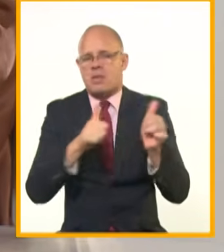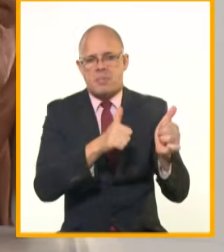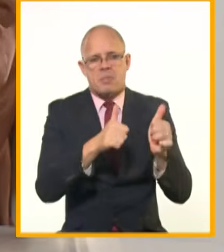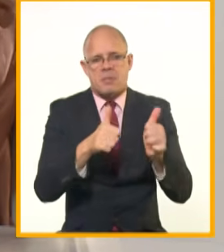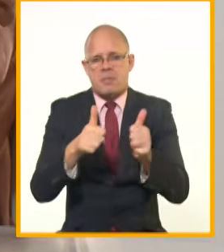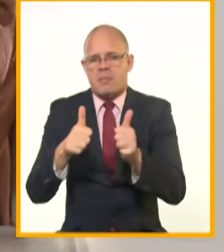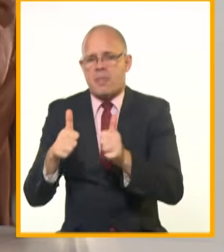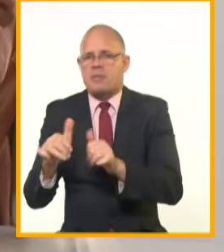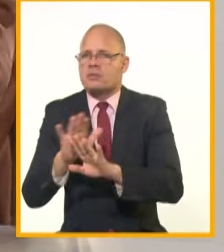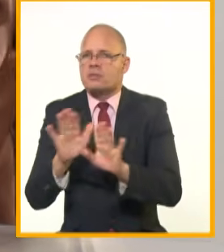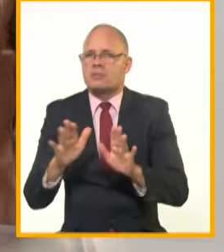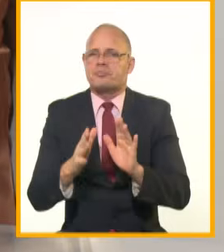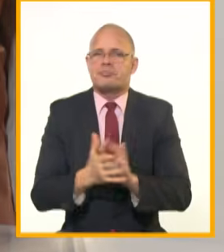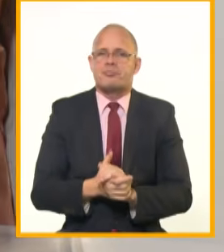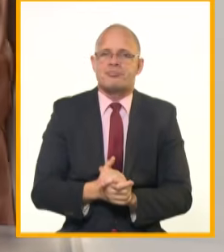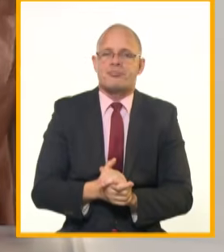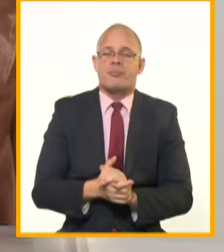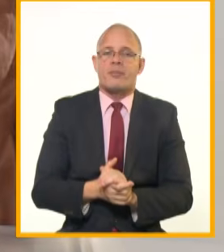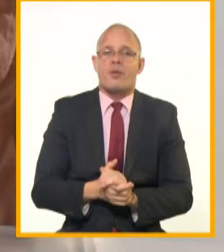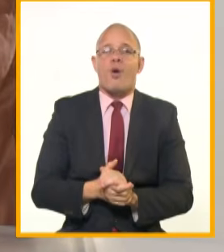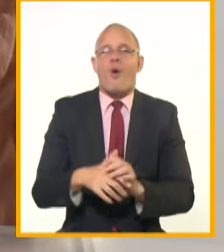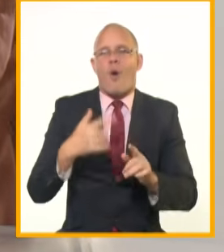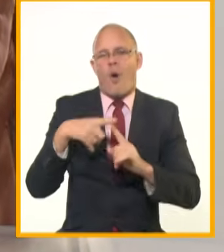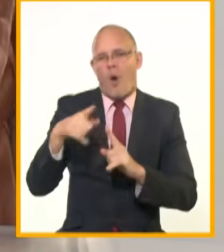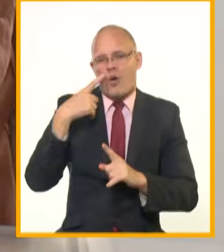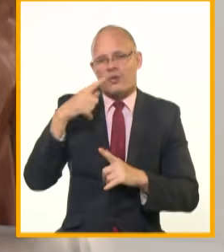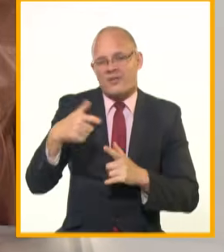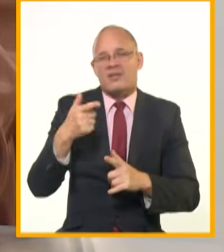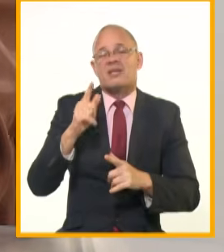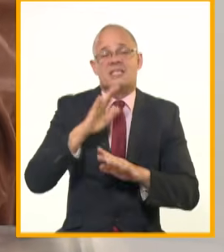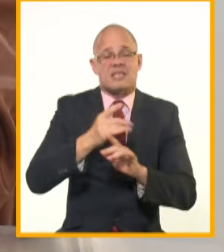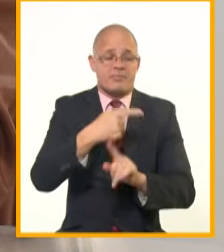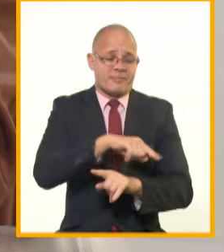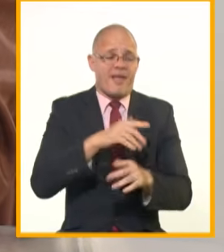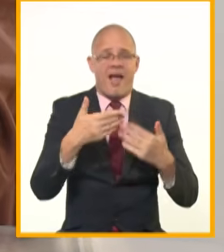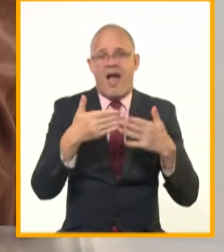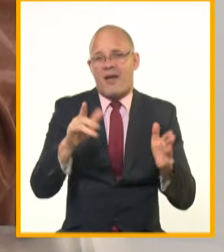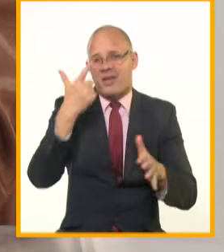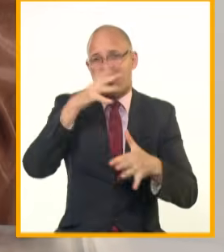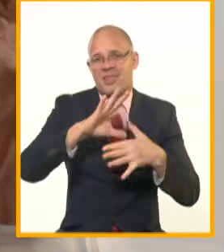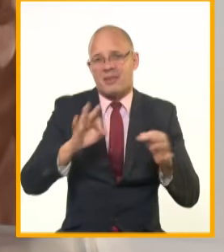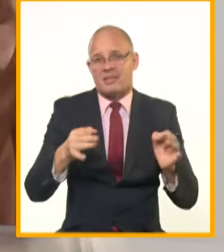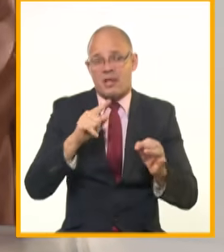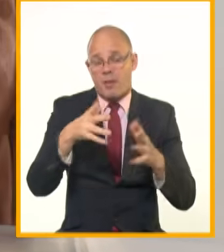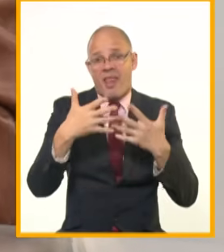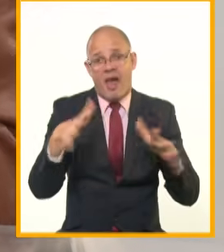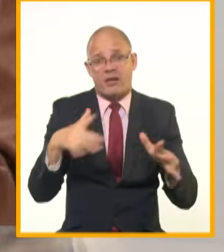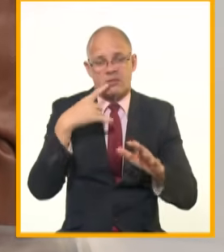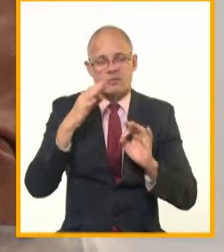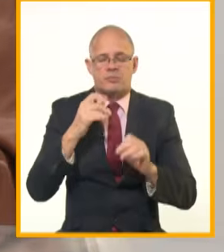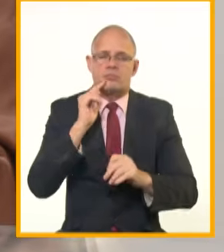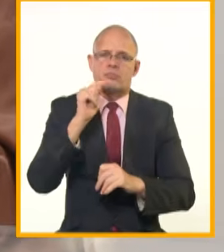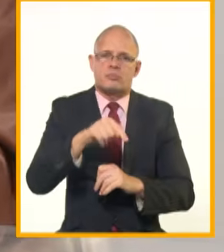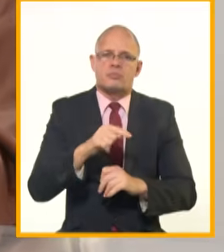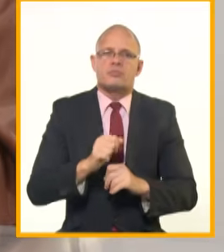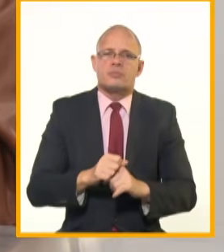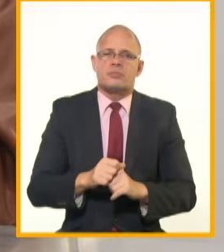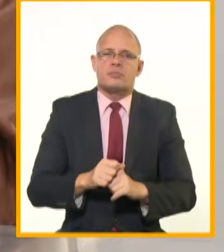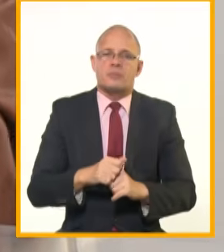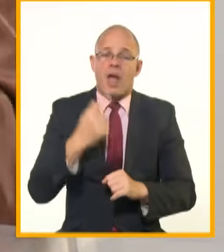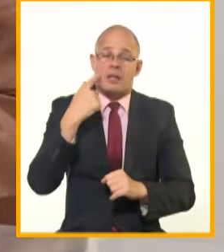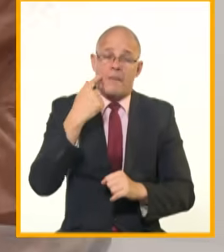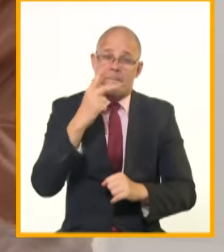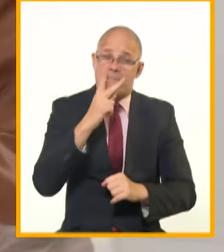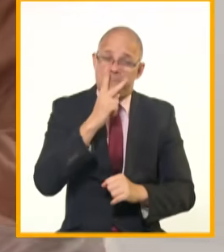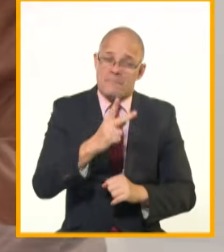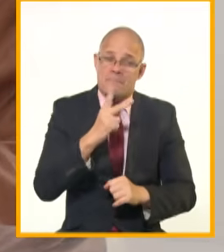de ancianos, reinauguramos el hogar de ancianos de Artemisa, que era el más grande y el que más servicios presta, o